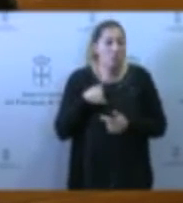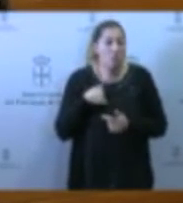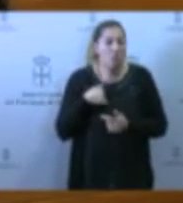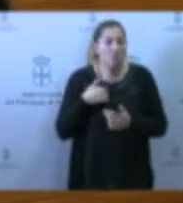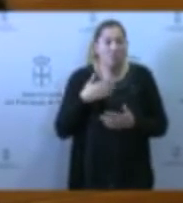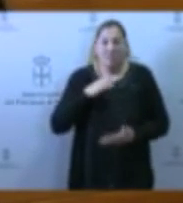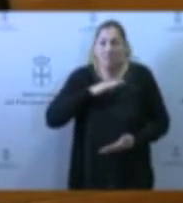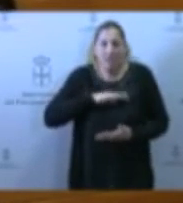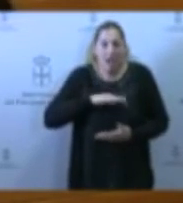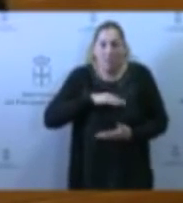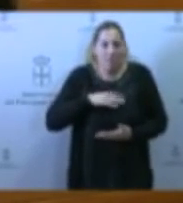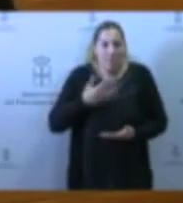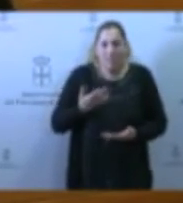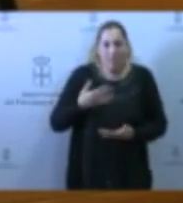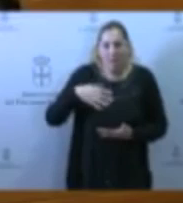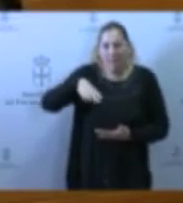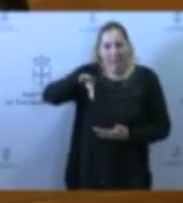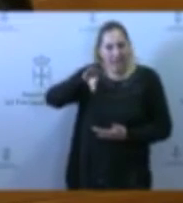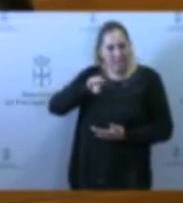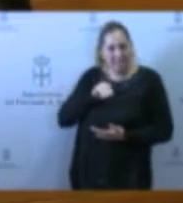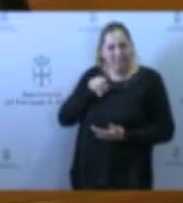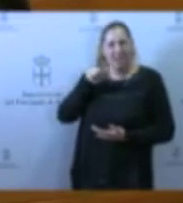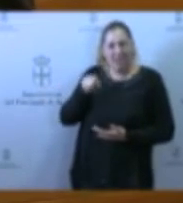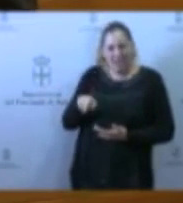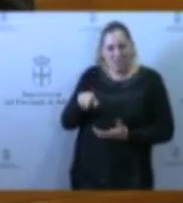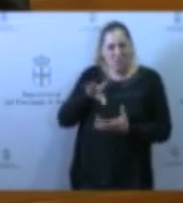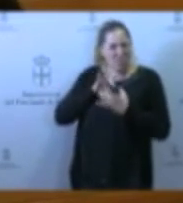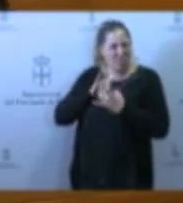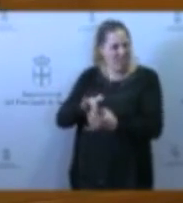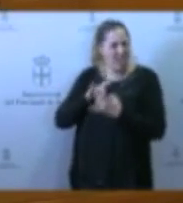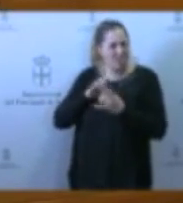capaz de interpretar en qué medida todo eso puede haber incidido en una situación como esta. Nada más.